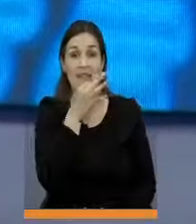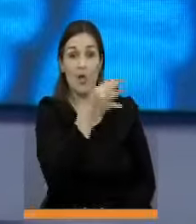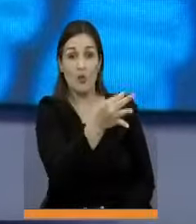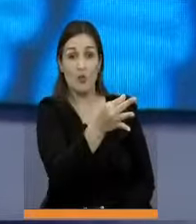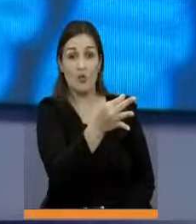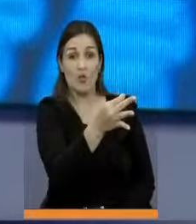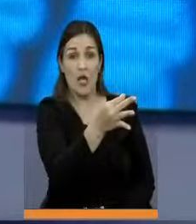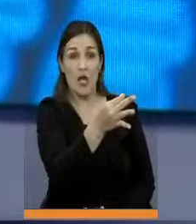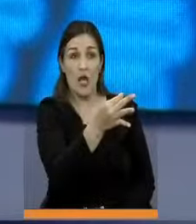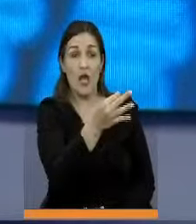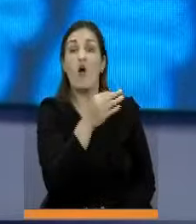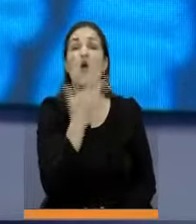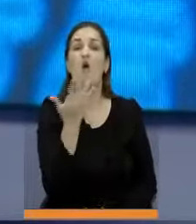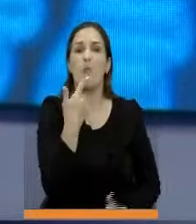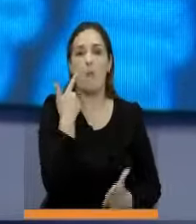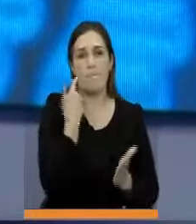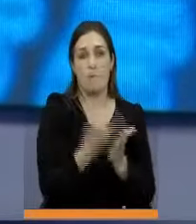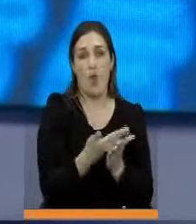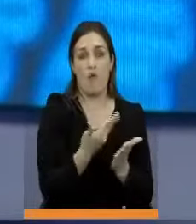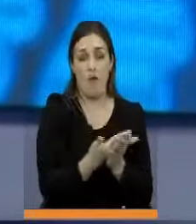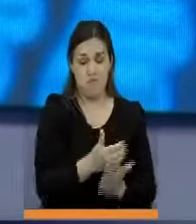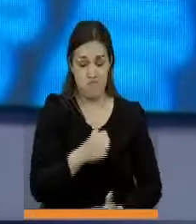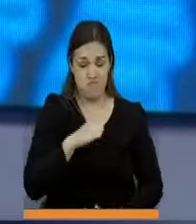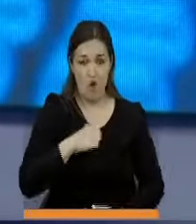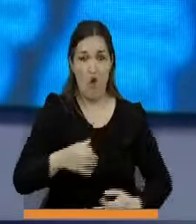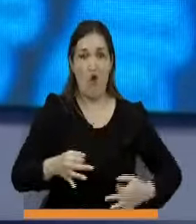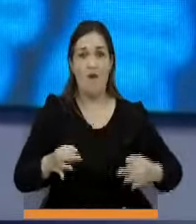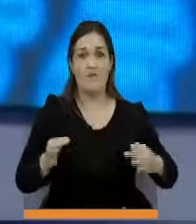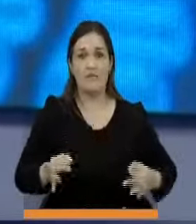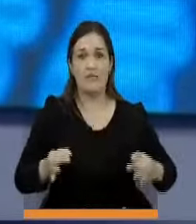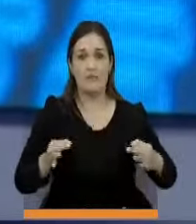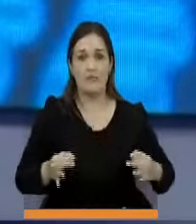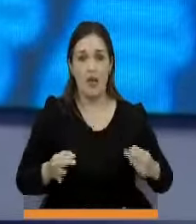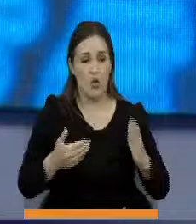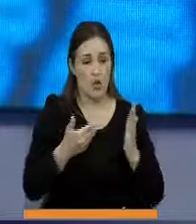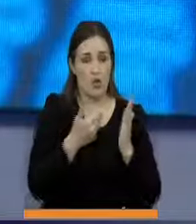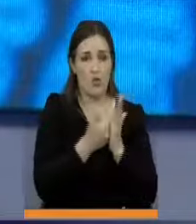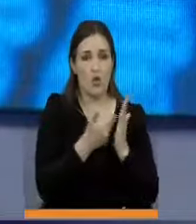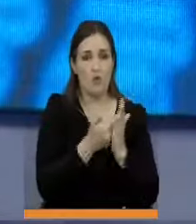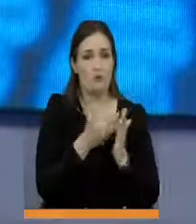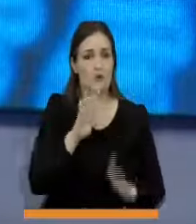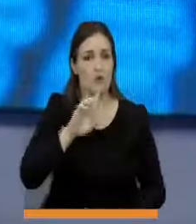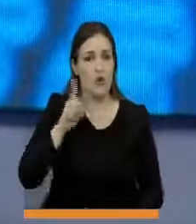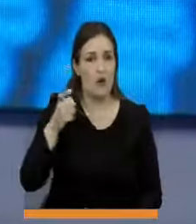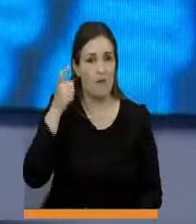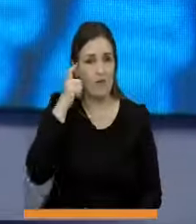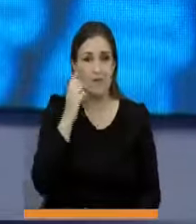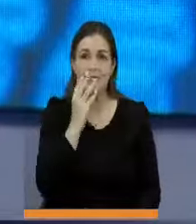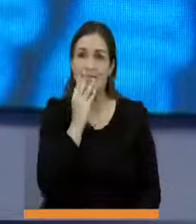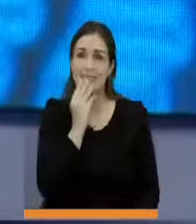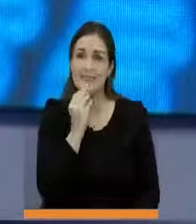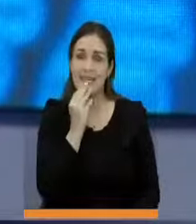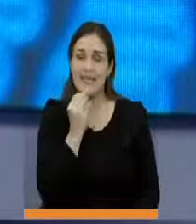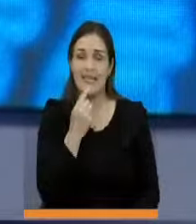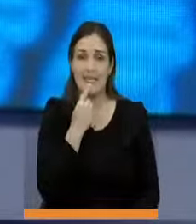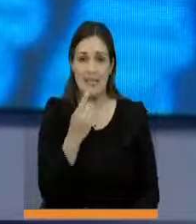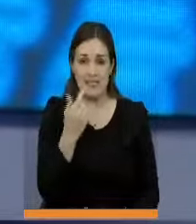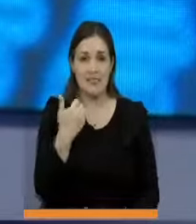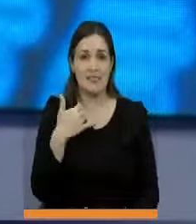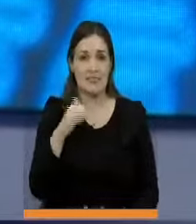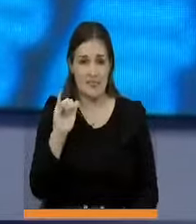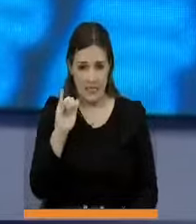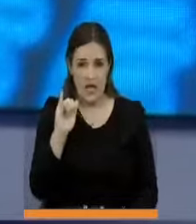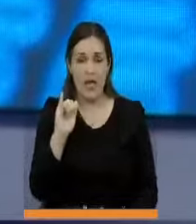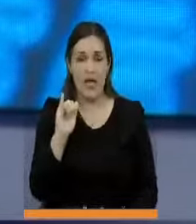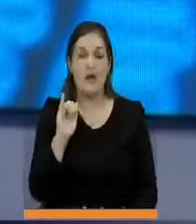tenemos un documento oficial del gobierno de Israel, donde dice que recibió del gobierno colombiano,